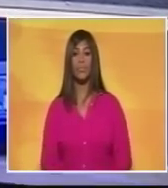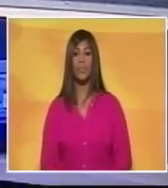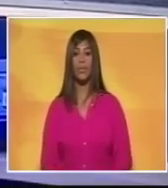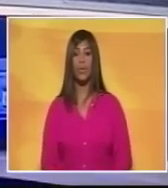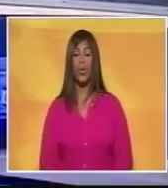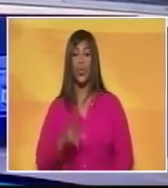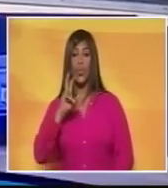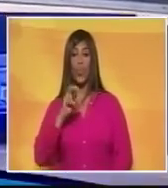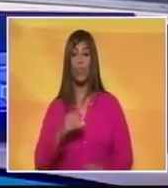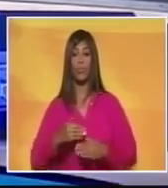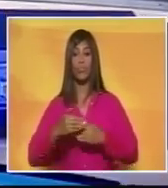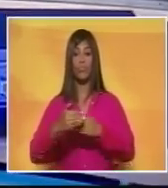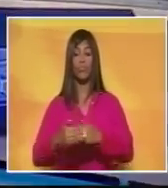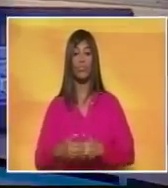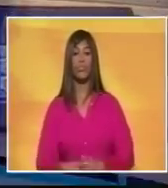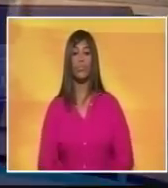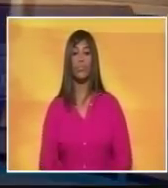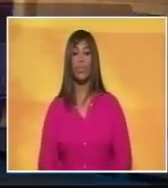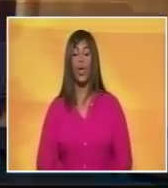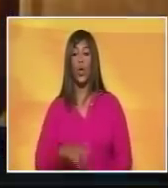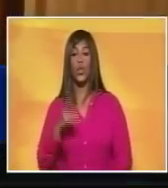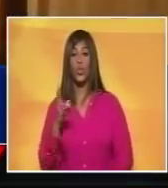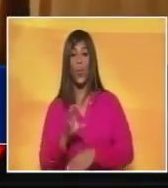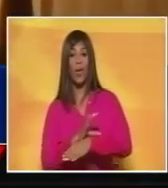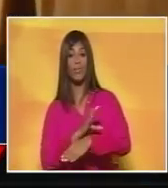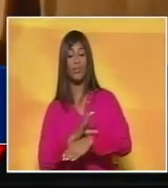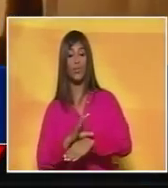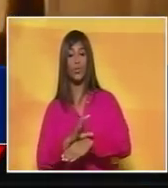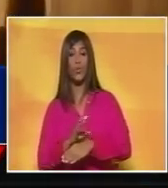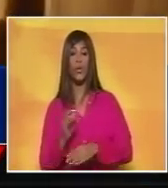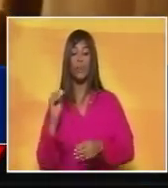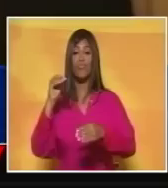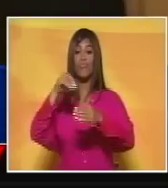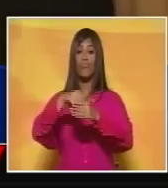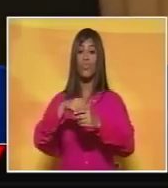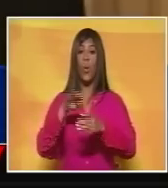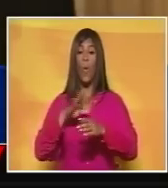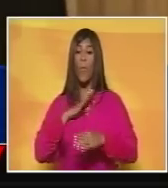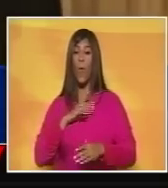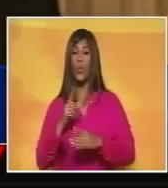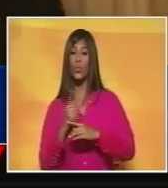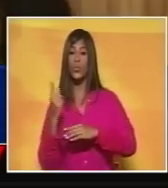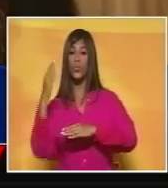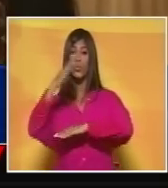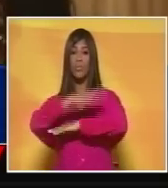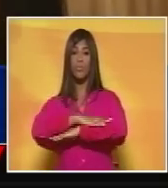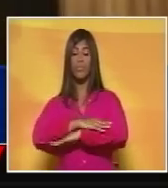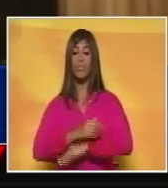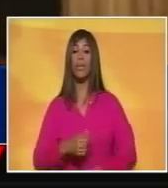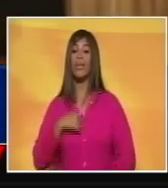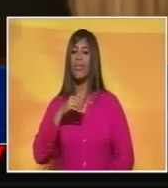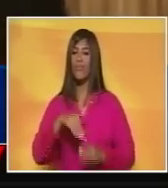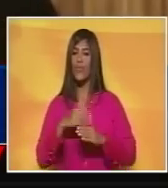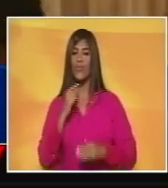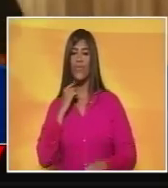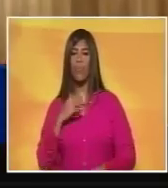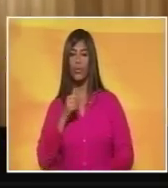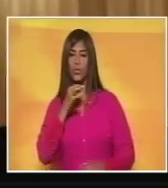Nuevo adelanto. Zayn y Becky G son parte de Aladdin. Los detalles en las noticias de Estrenos y